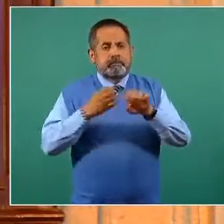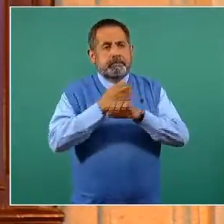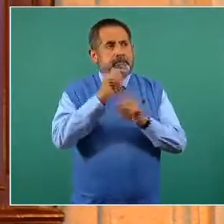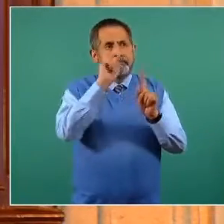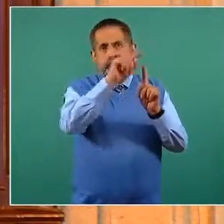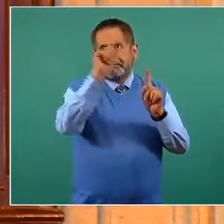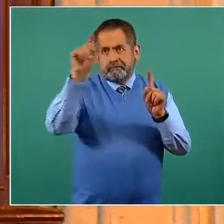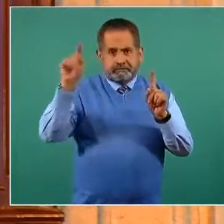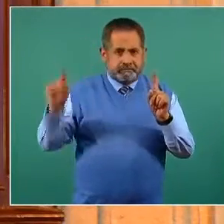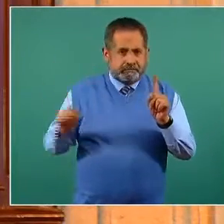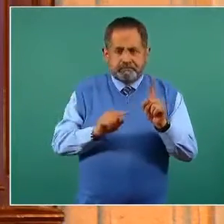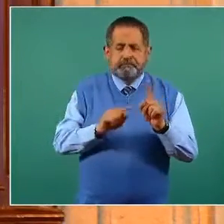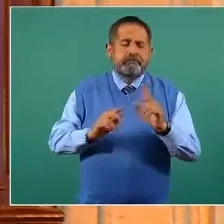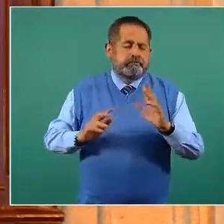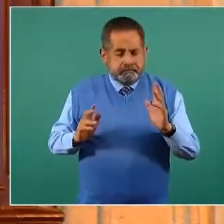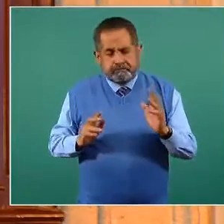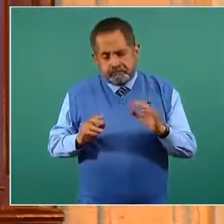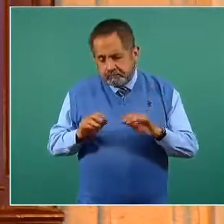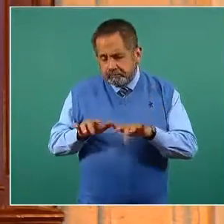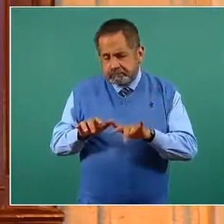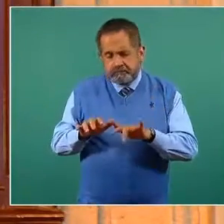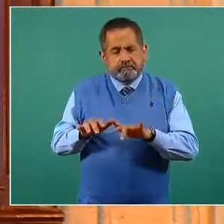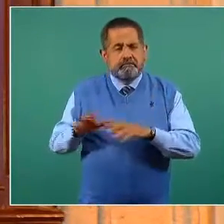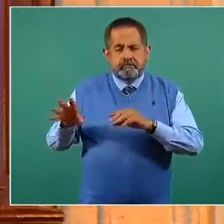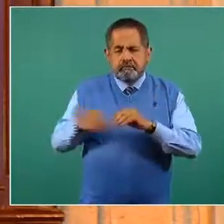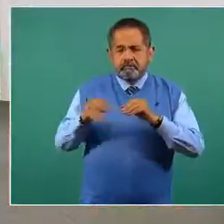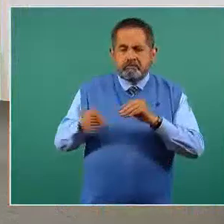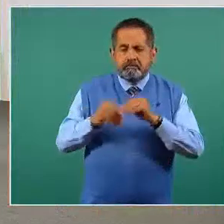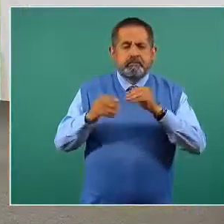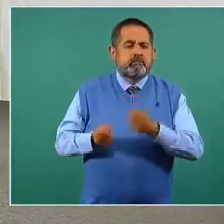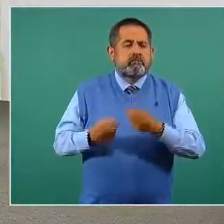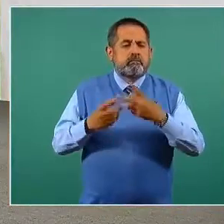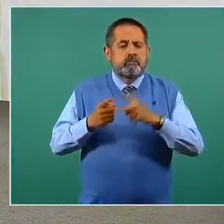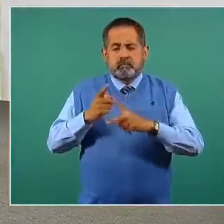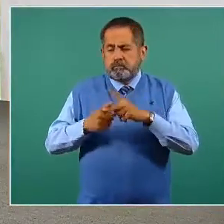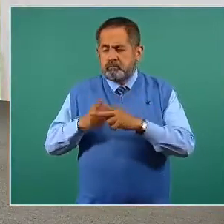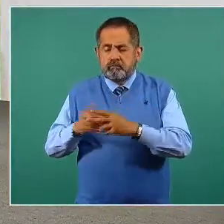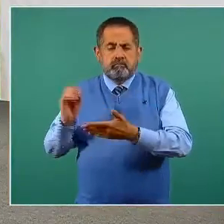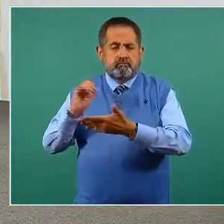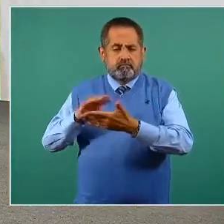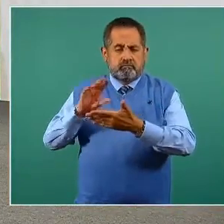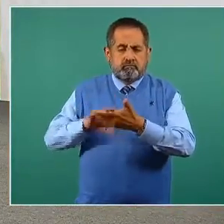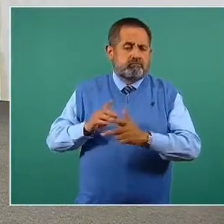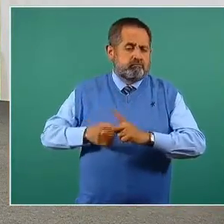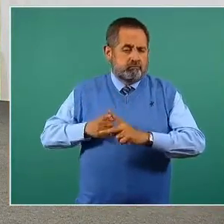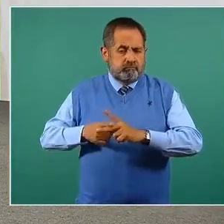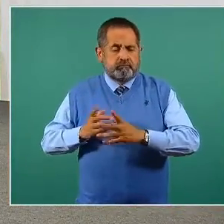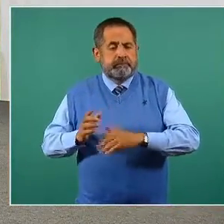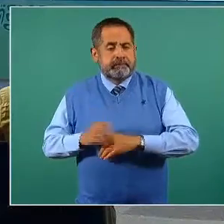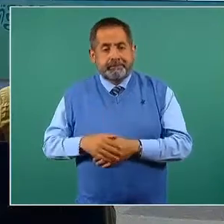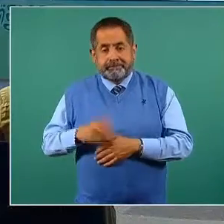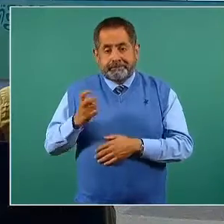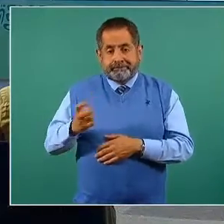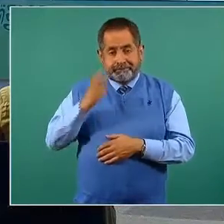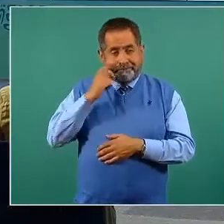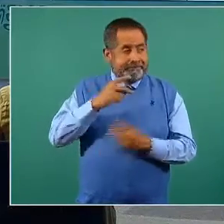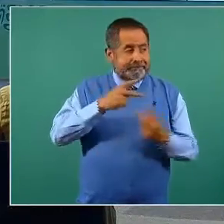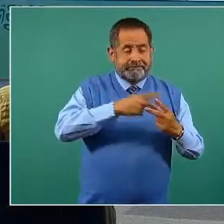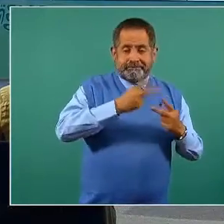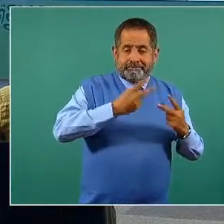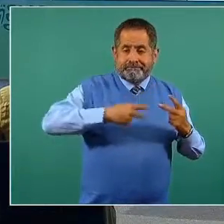personal especializado en epidemiología, registra los casos y los notifica al sistema. Esta notificación es